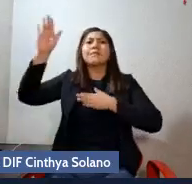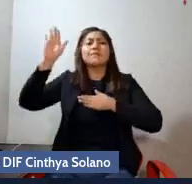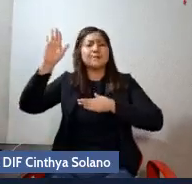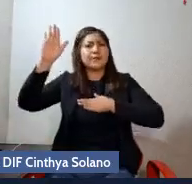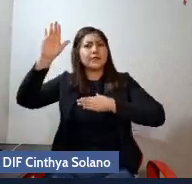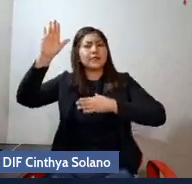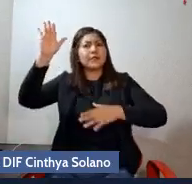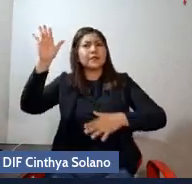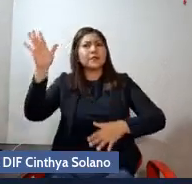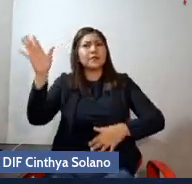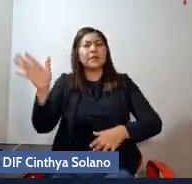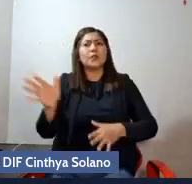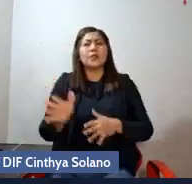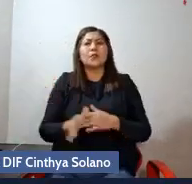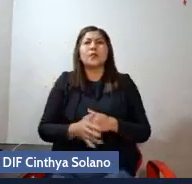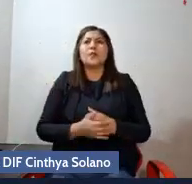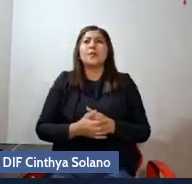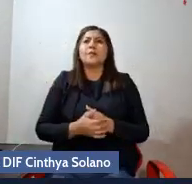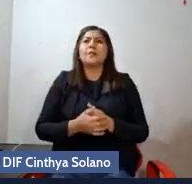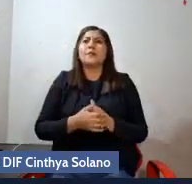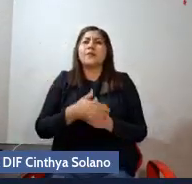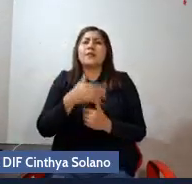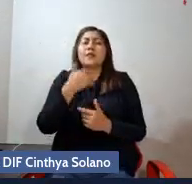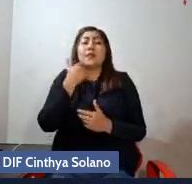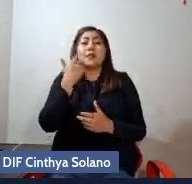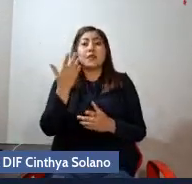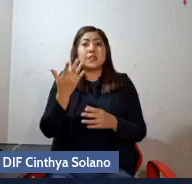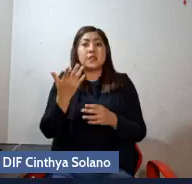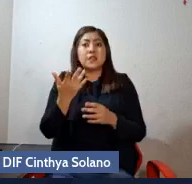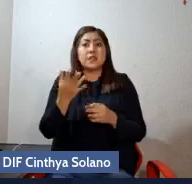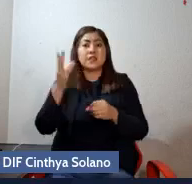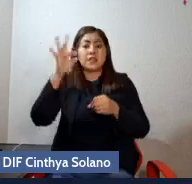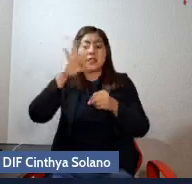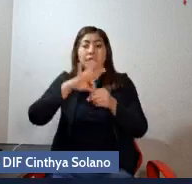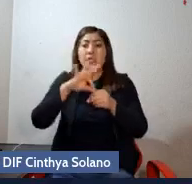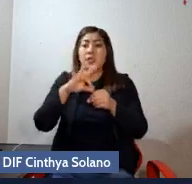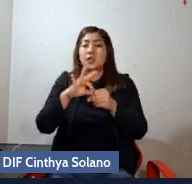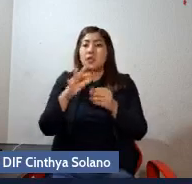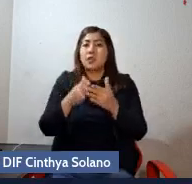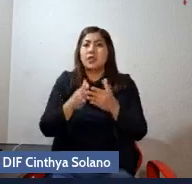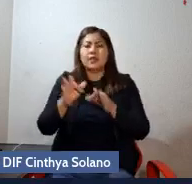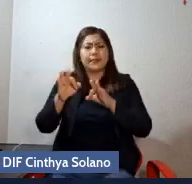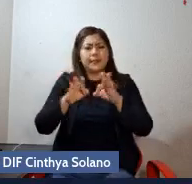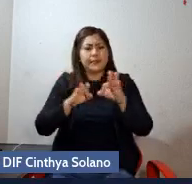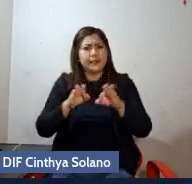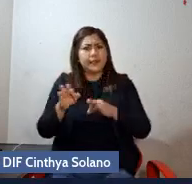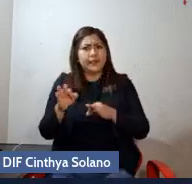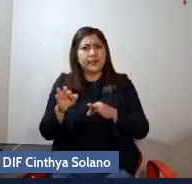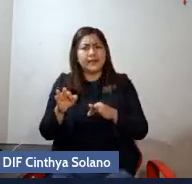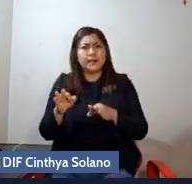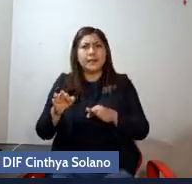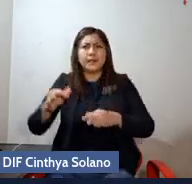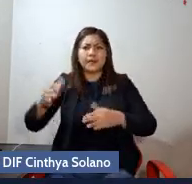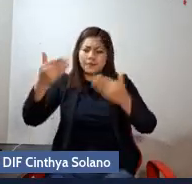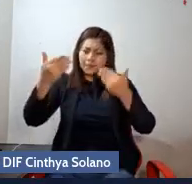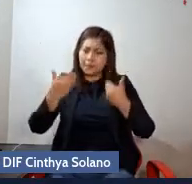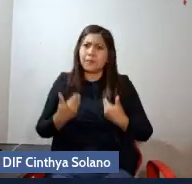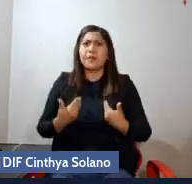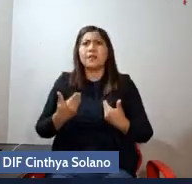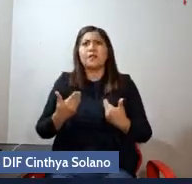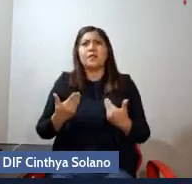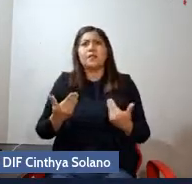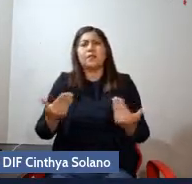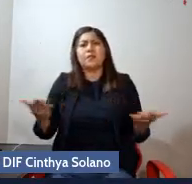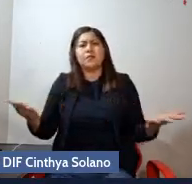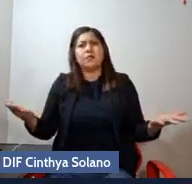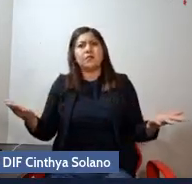nosotros, con nosotros y escuchándonos a nosotros. Si nosotros estamos solamente a